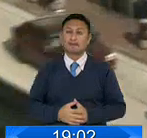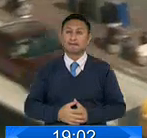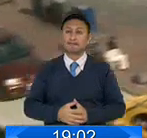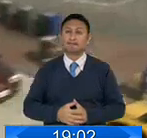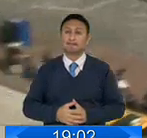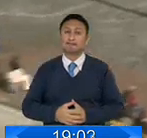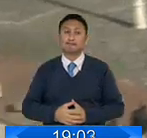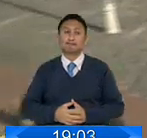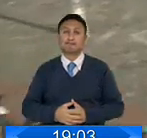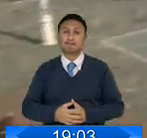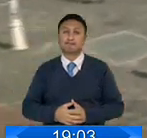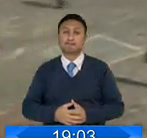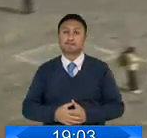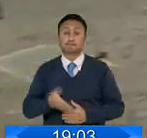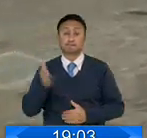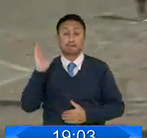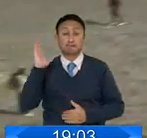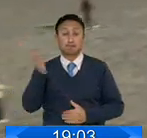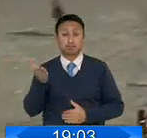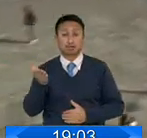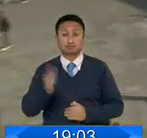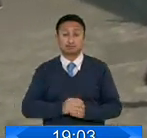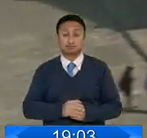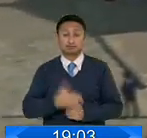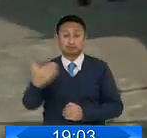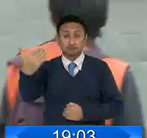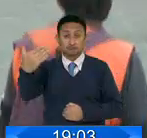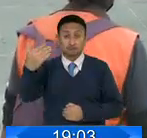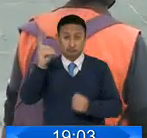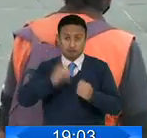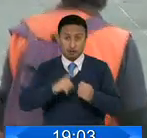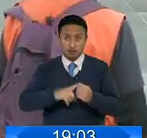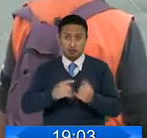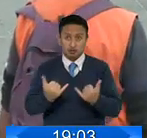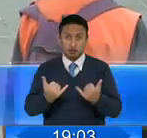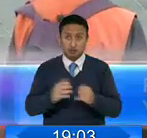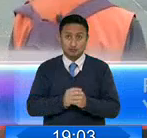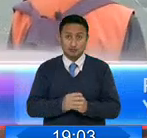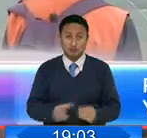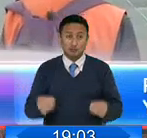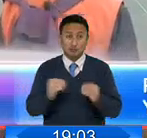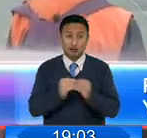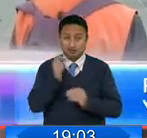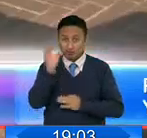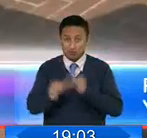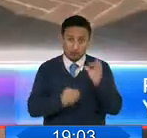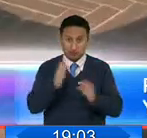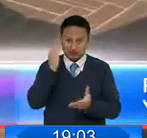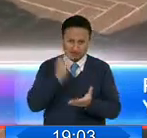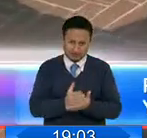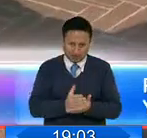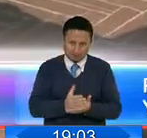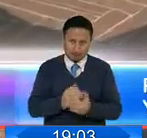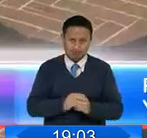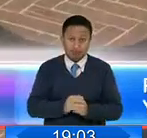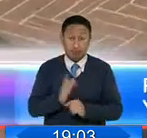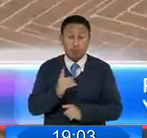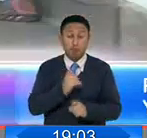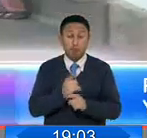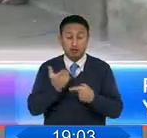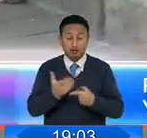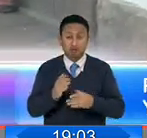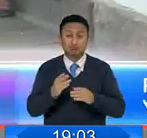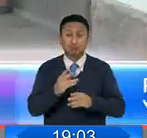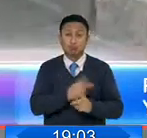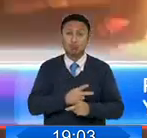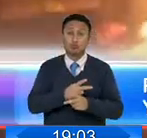Disciplina. Esa fue la petición del alcalde de Quito para evitar la propagación acelerada del COVID-19, por lo cual la disposición del Cabildo será prohibir